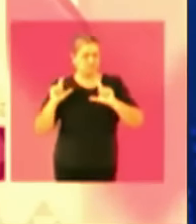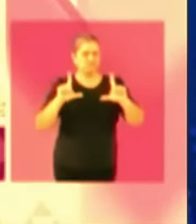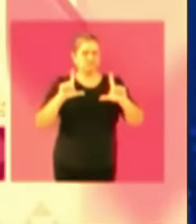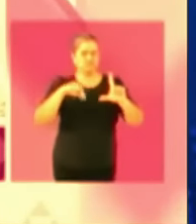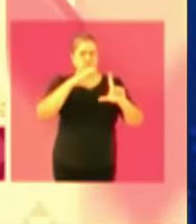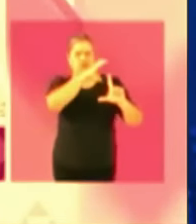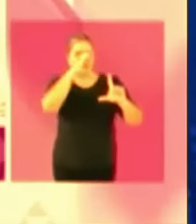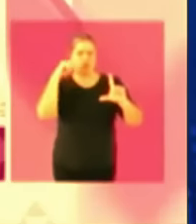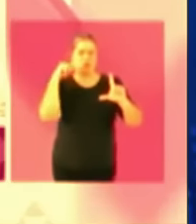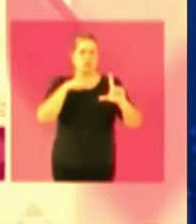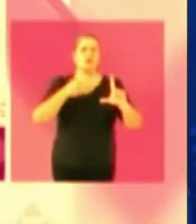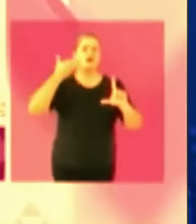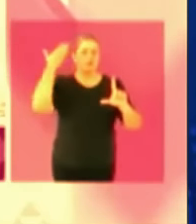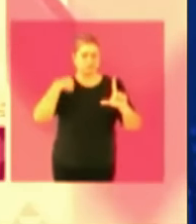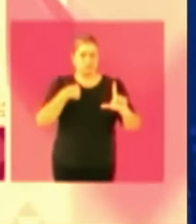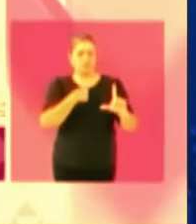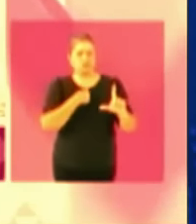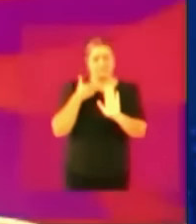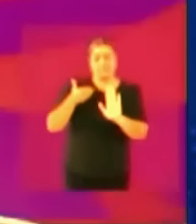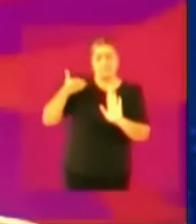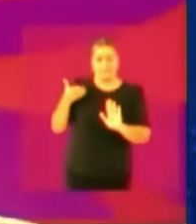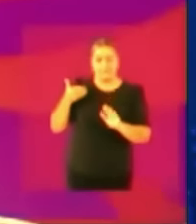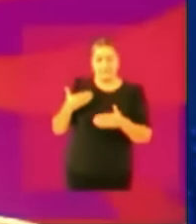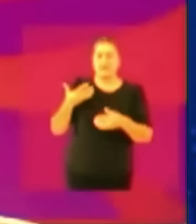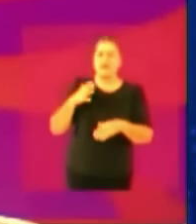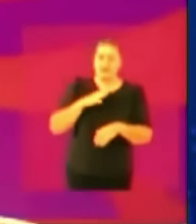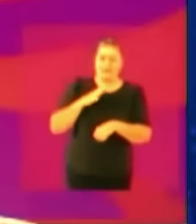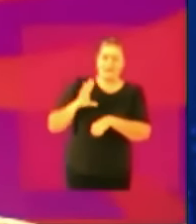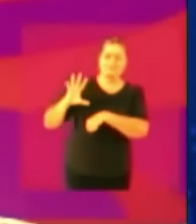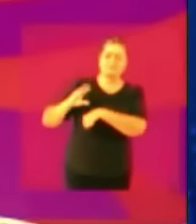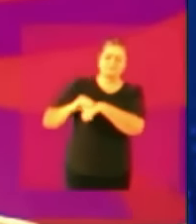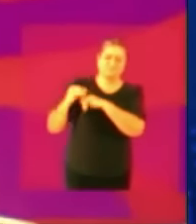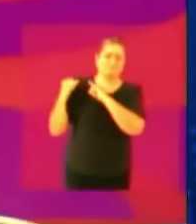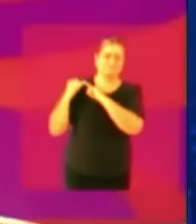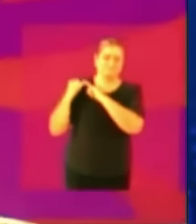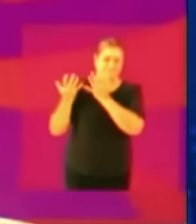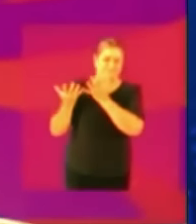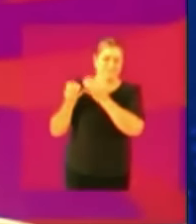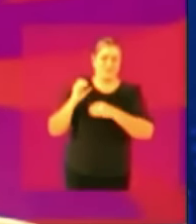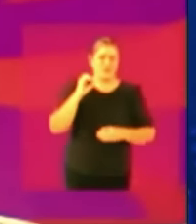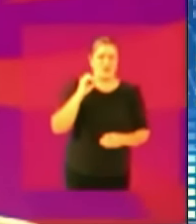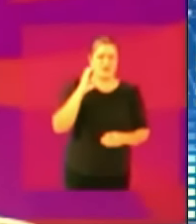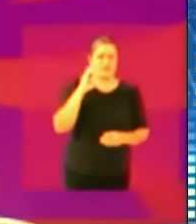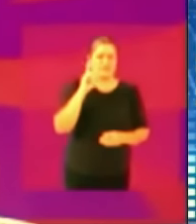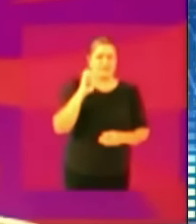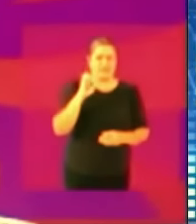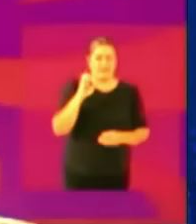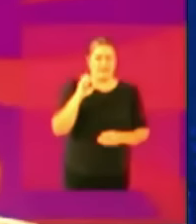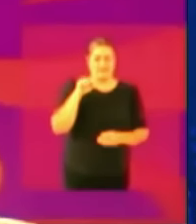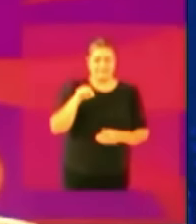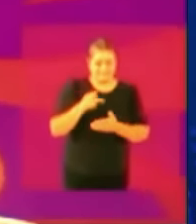la personalidad de Claudia es fría, es esto. Yo creo que un líder, pues no puede, si quiere ser un líder, ¿verdad? No puedes